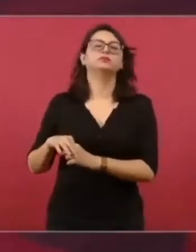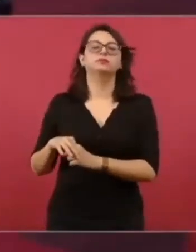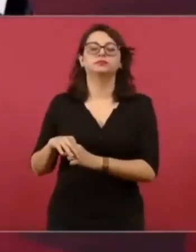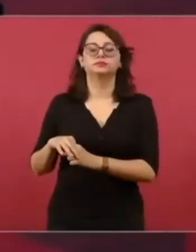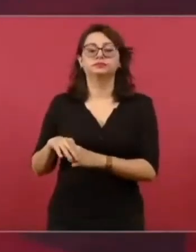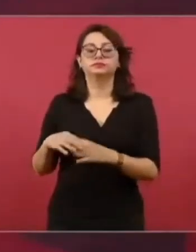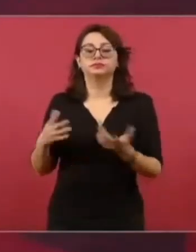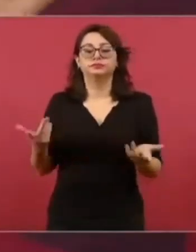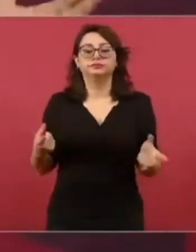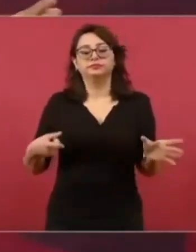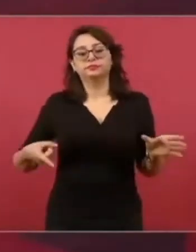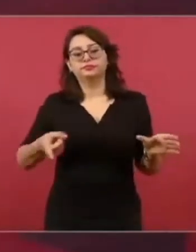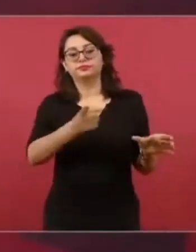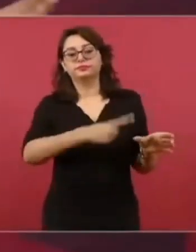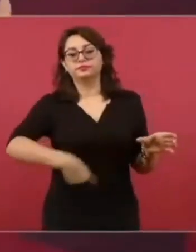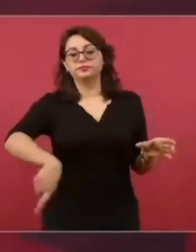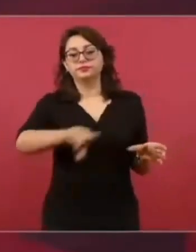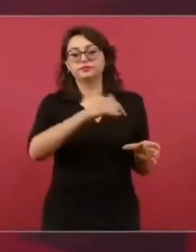porque aquí pues